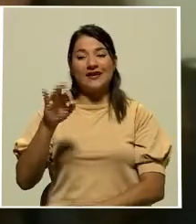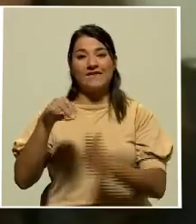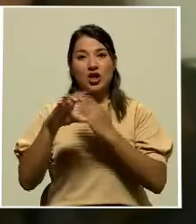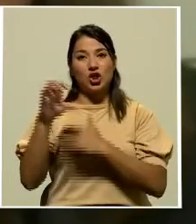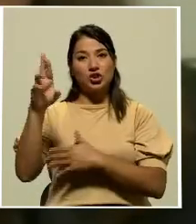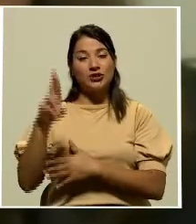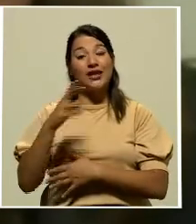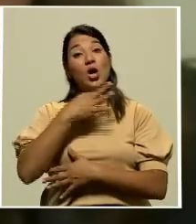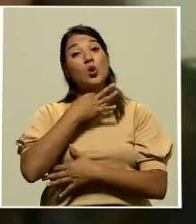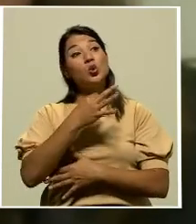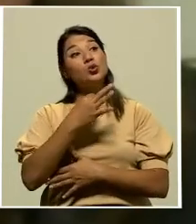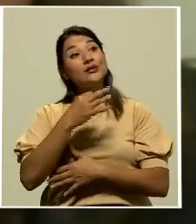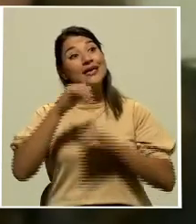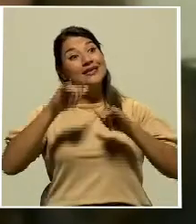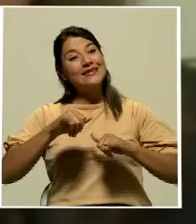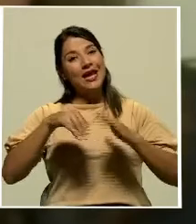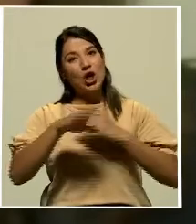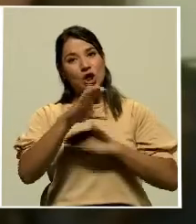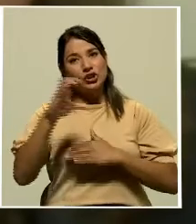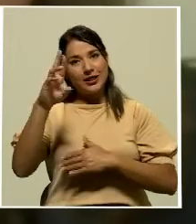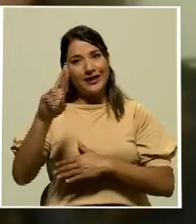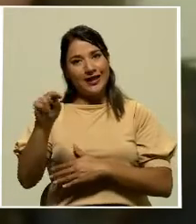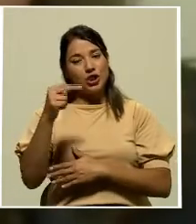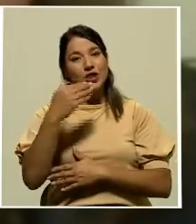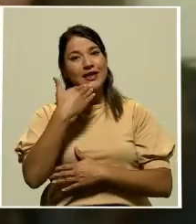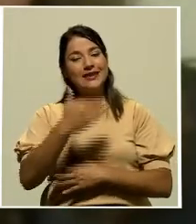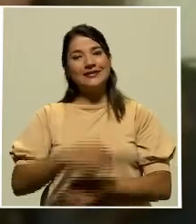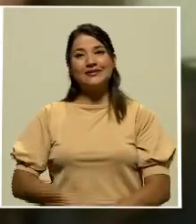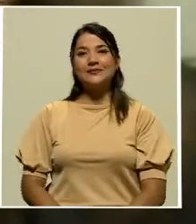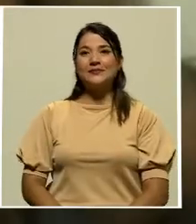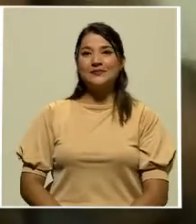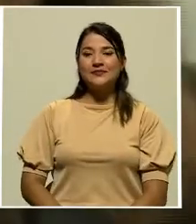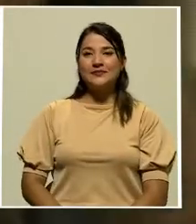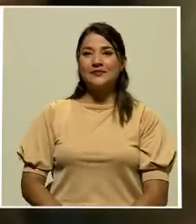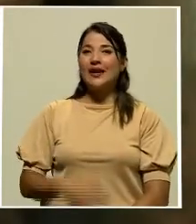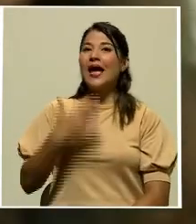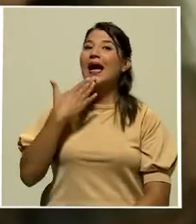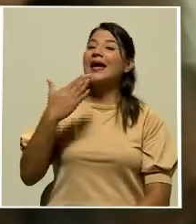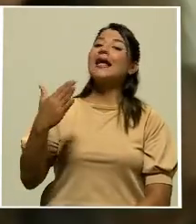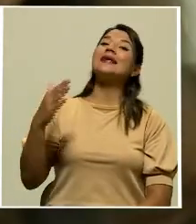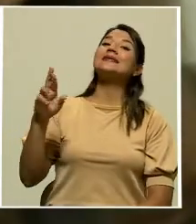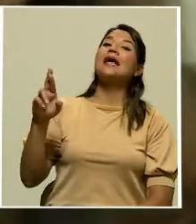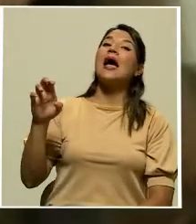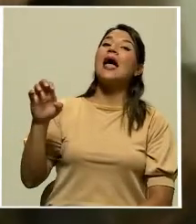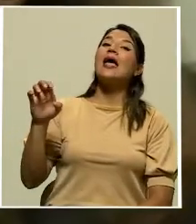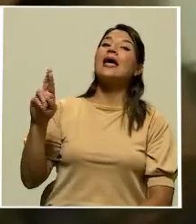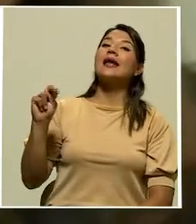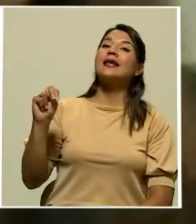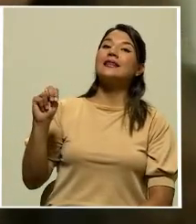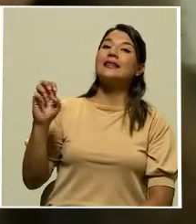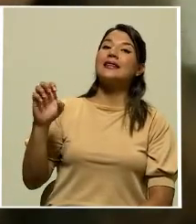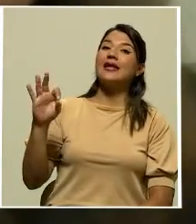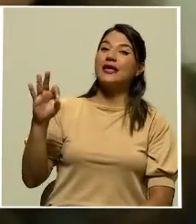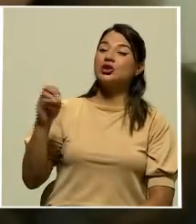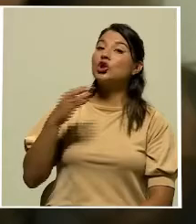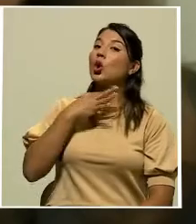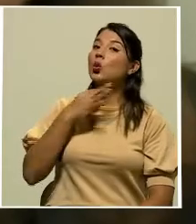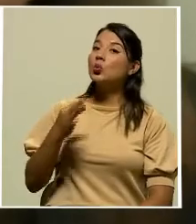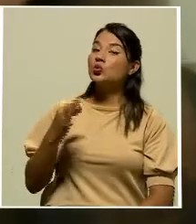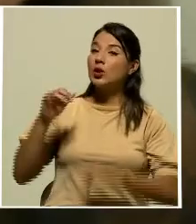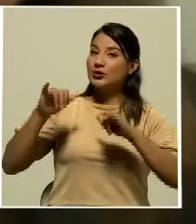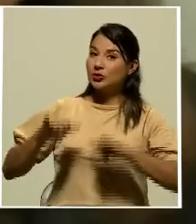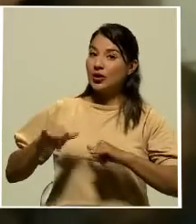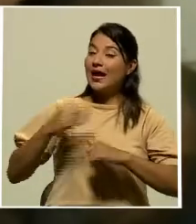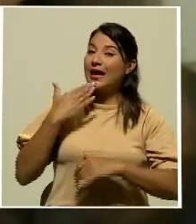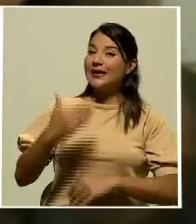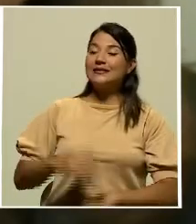Un gusto tenerla en Costa Rica Noticias. Gracias. Gracias, don Ernesto, un gusto enorme y aquí estamos.